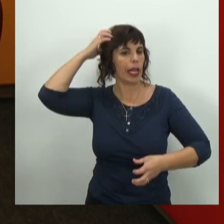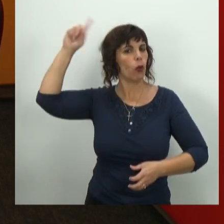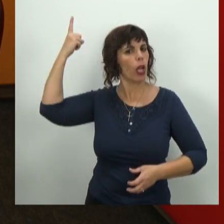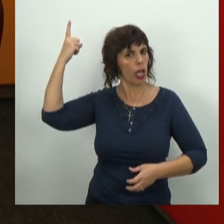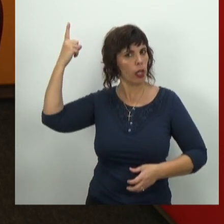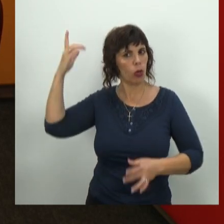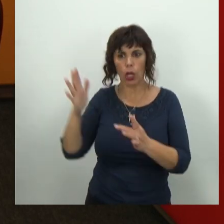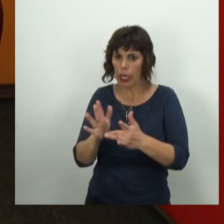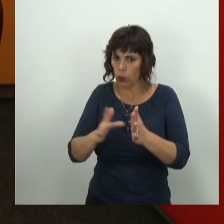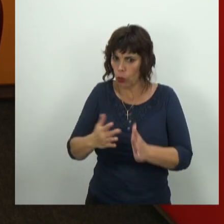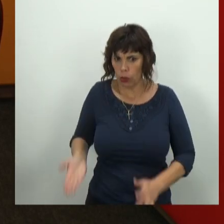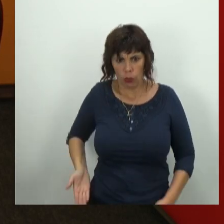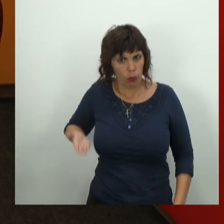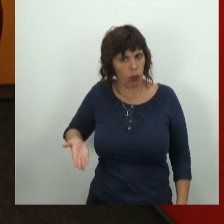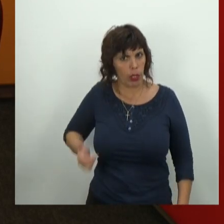era lo más importante.